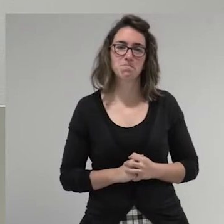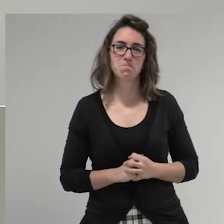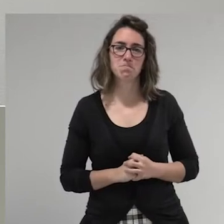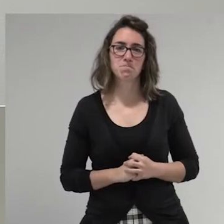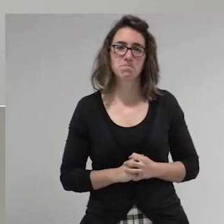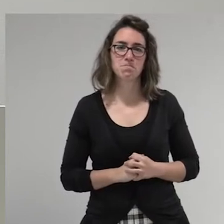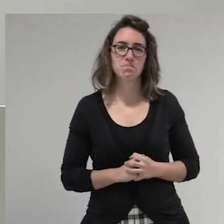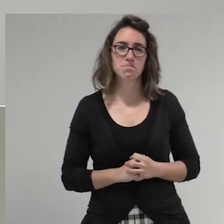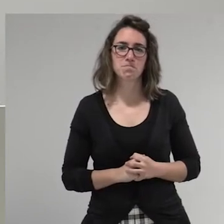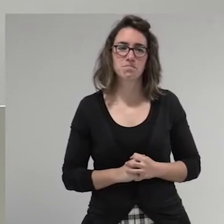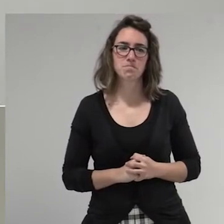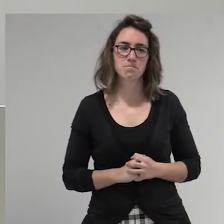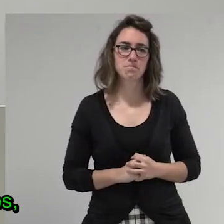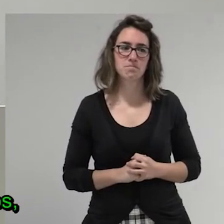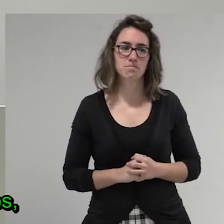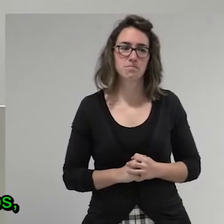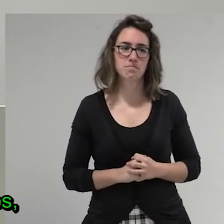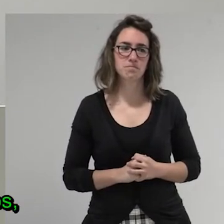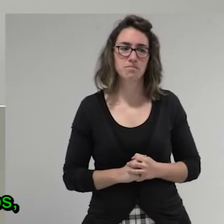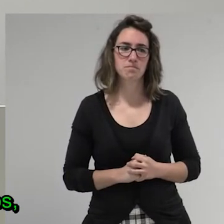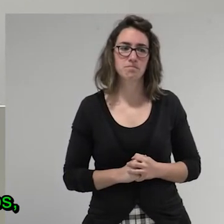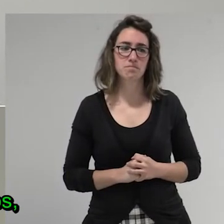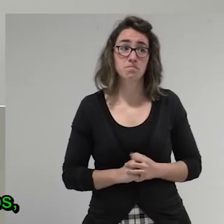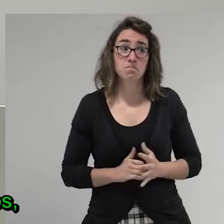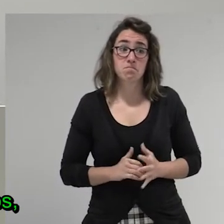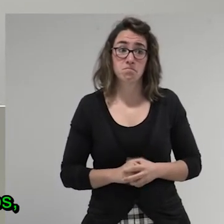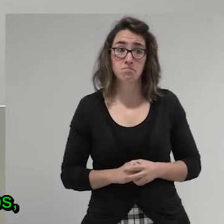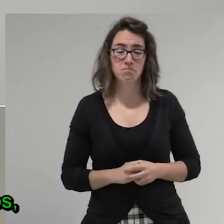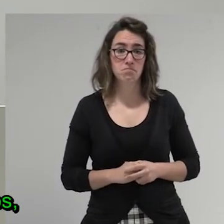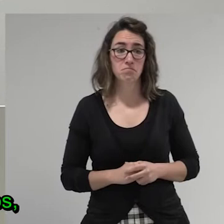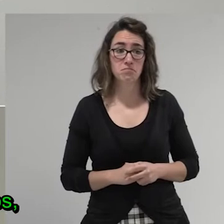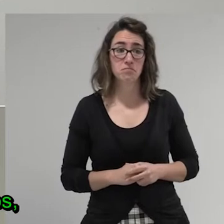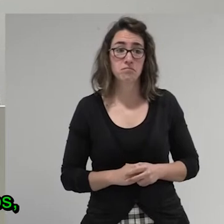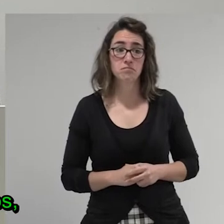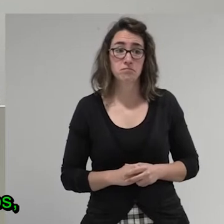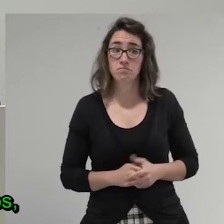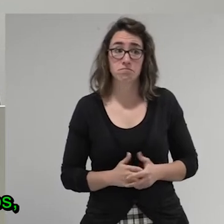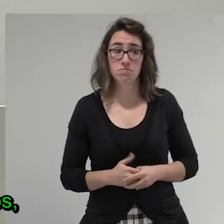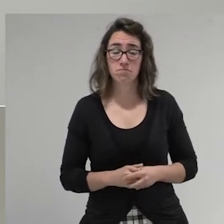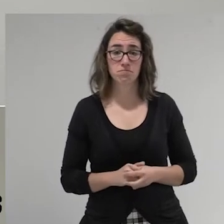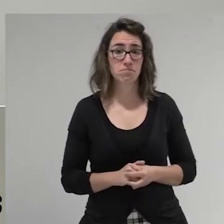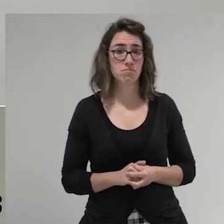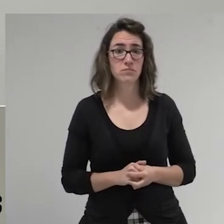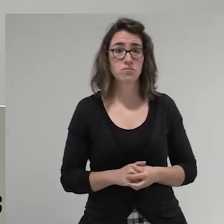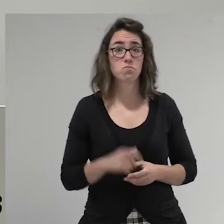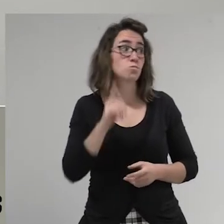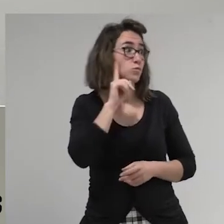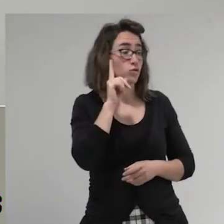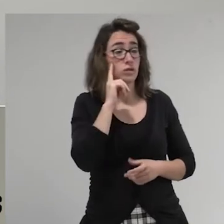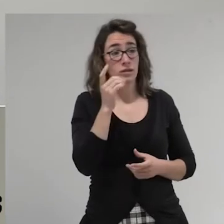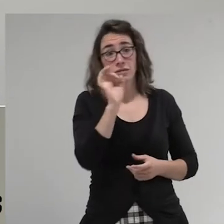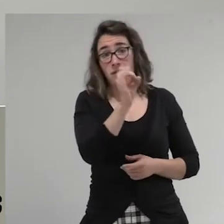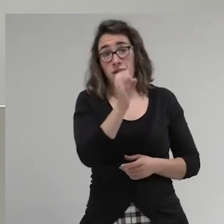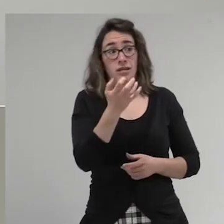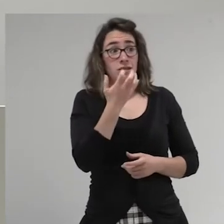Gracias. Sí, vale. No, bueno, yo no, o sea, no tengo soluciones para arreglar el mundo, ni mucho menos, si no estaría haciendo